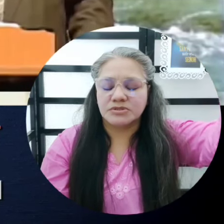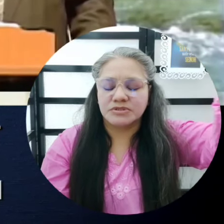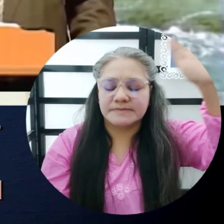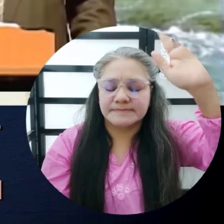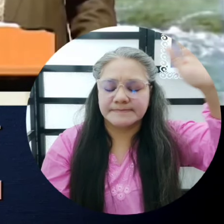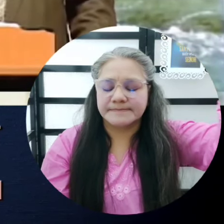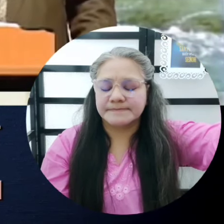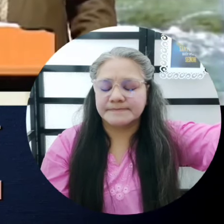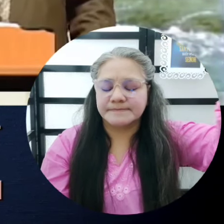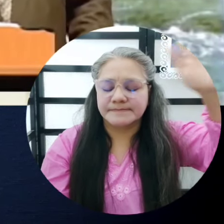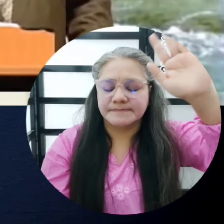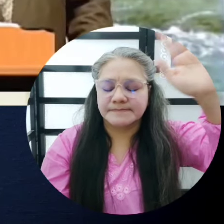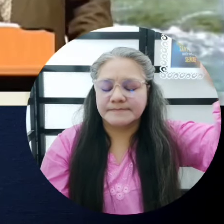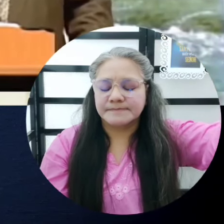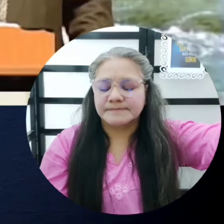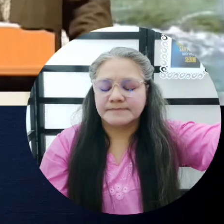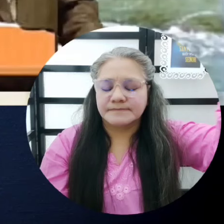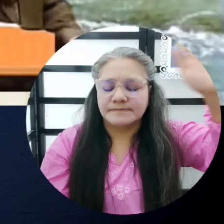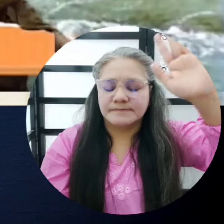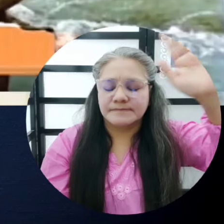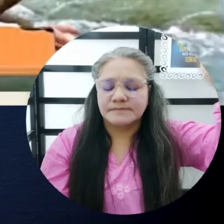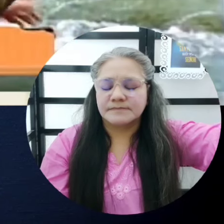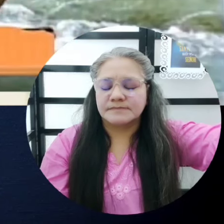para suplir toda necesidad.